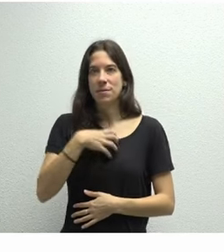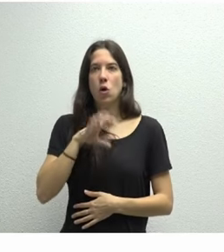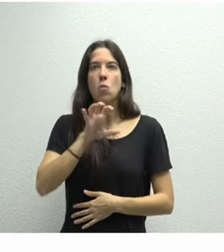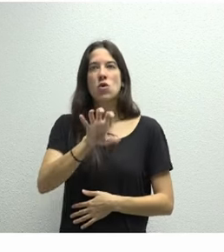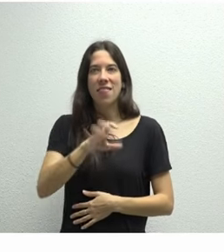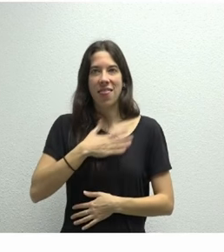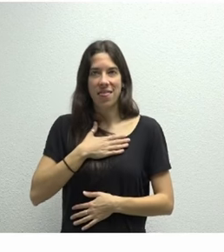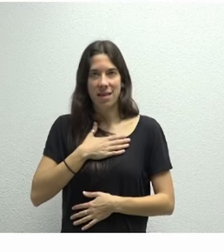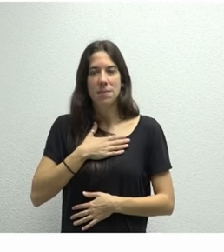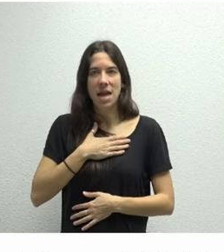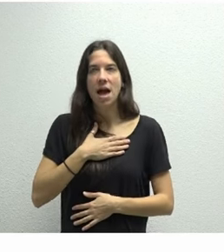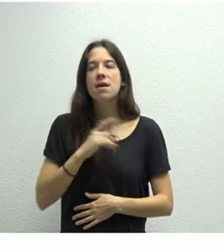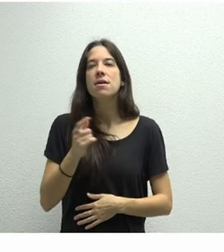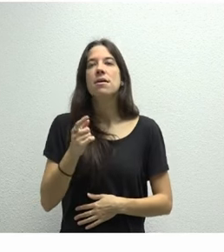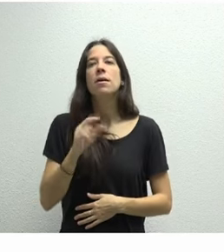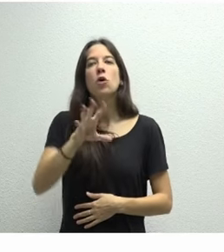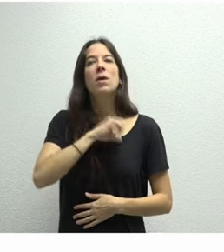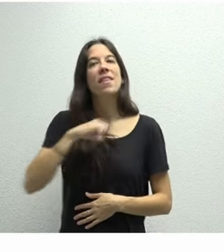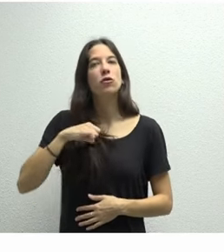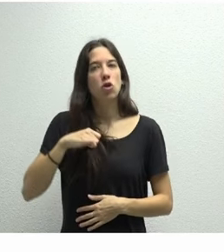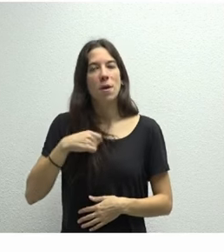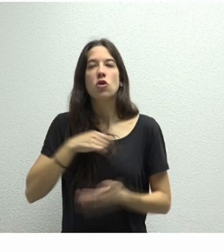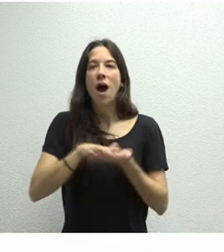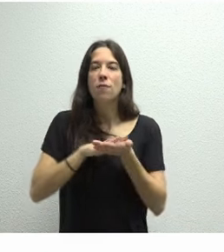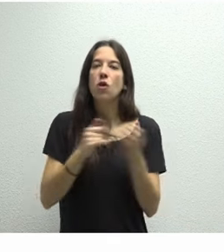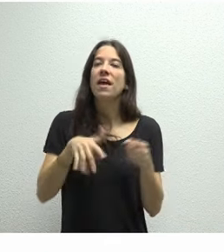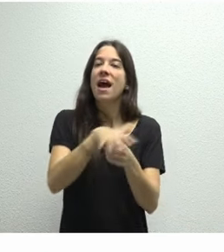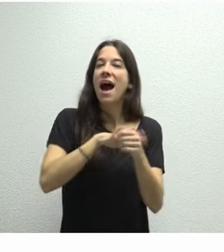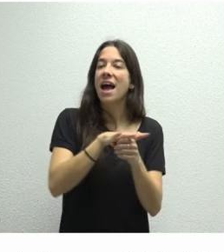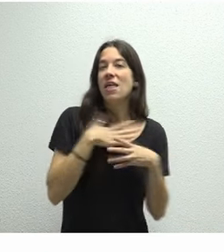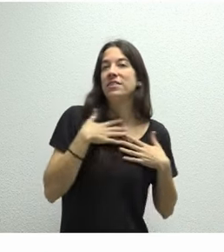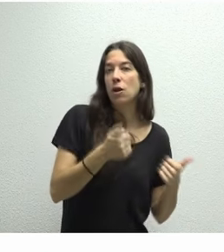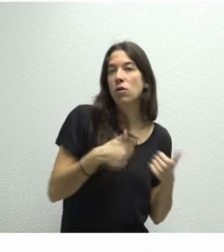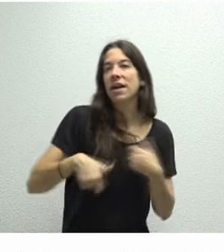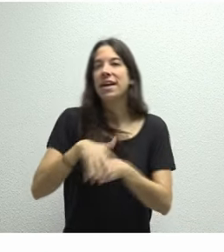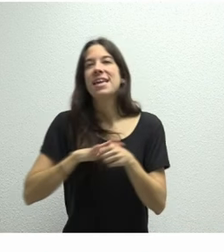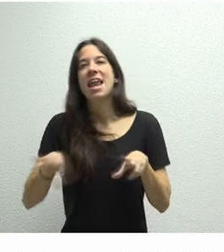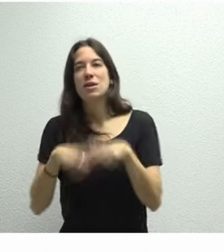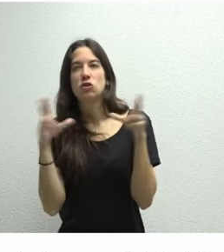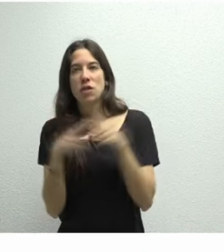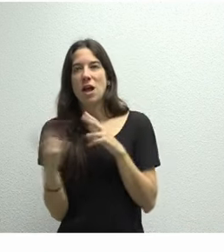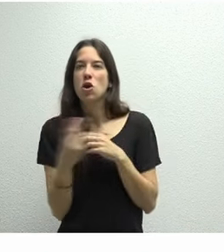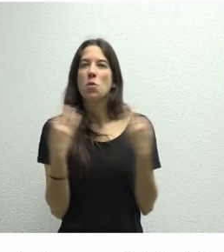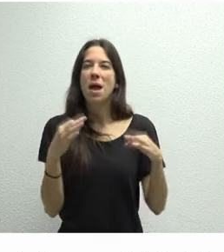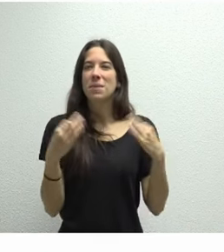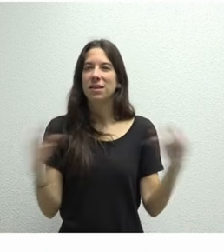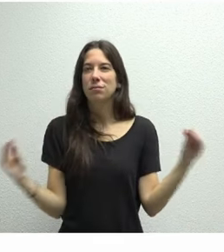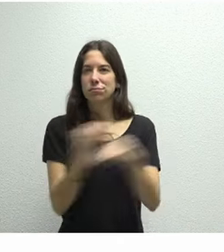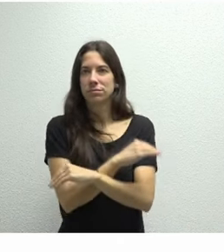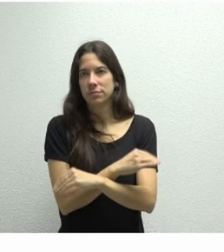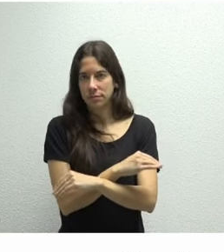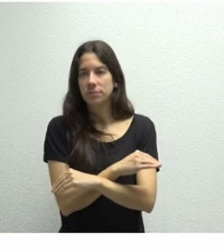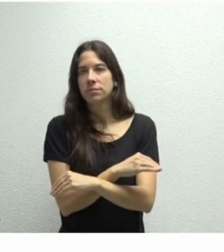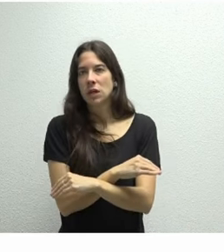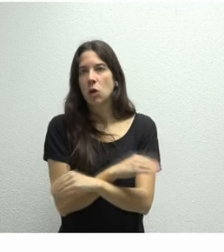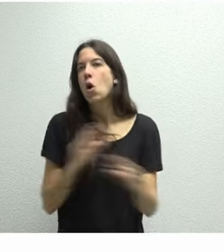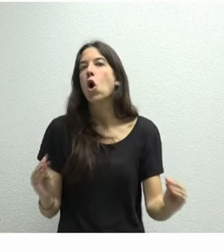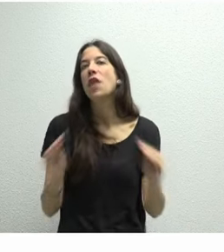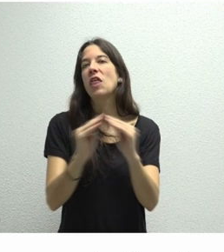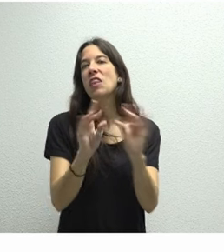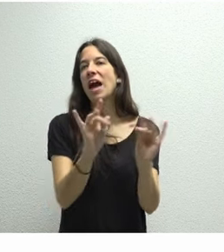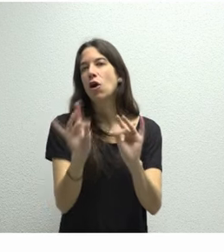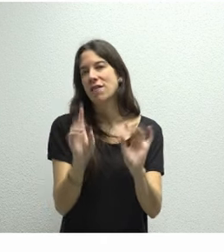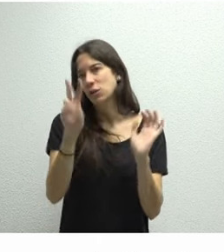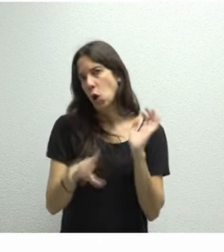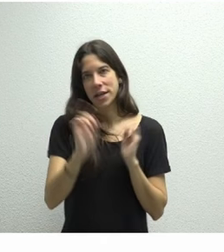más conozco lo que son áreas de salud y lo que son áreas sociales no suele haber una coincidencia eh digamos geográfica